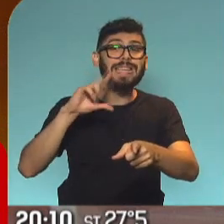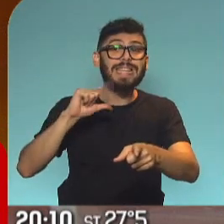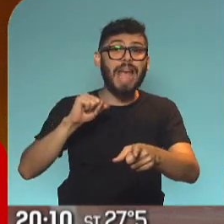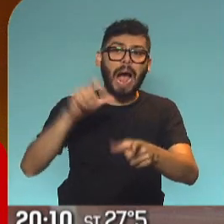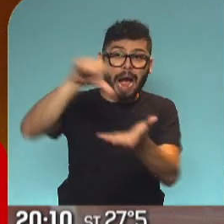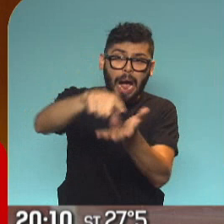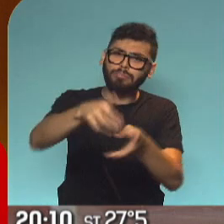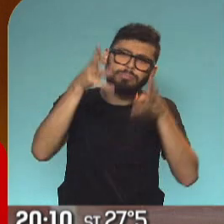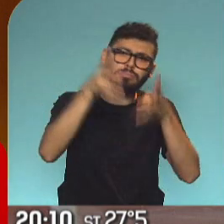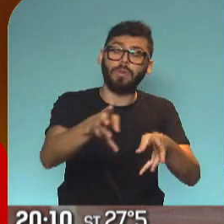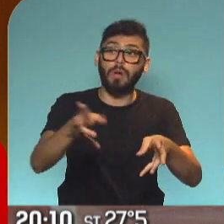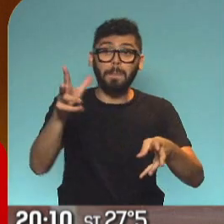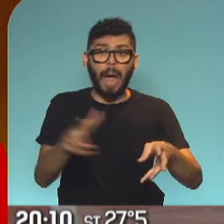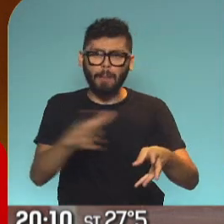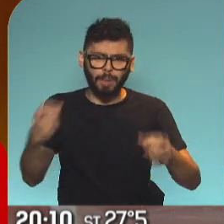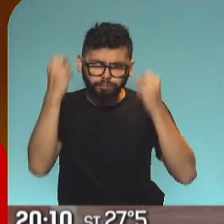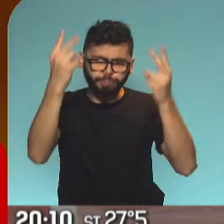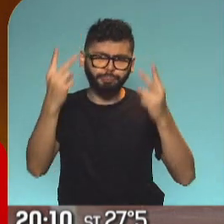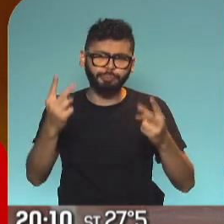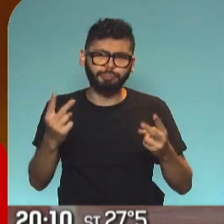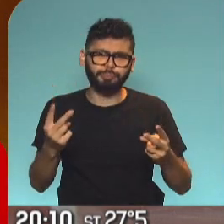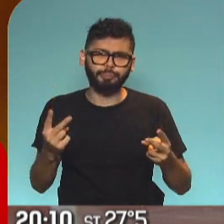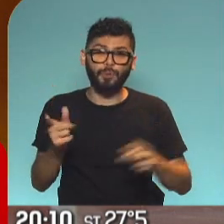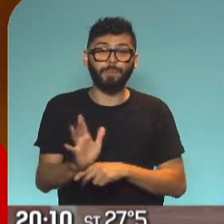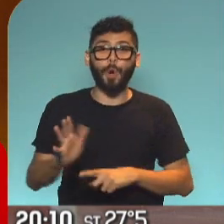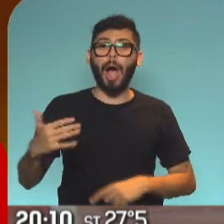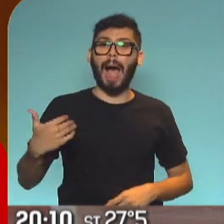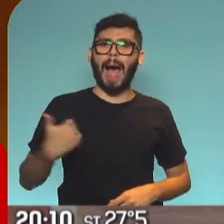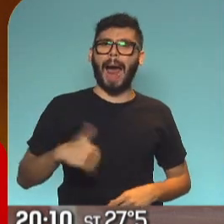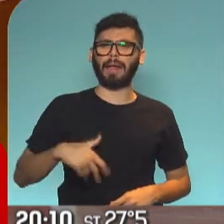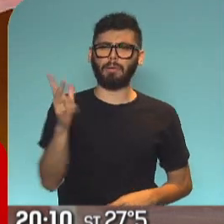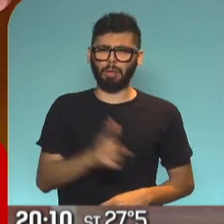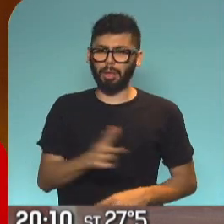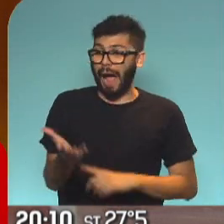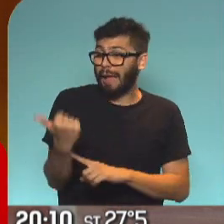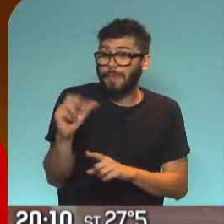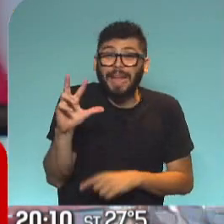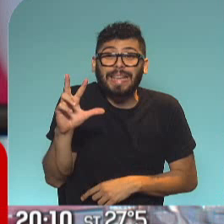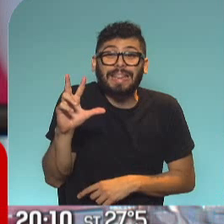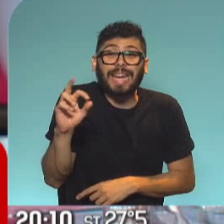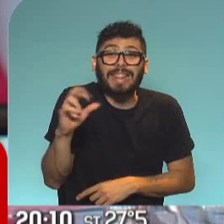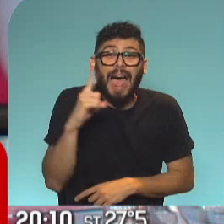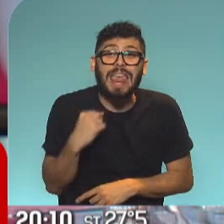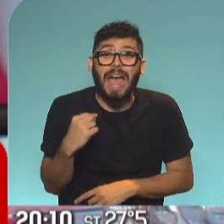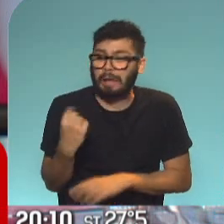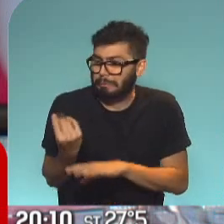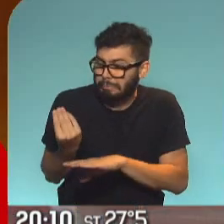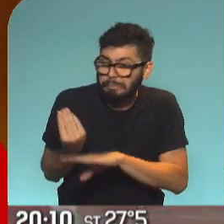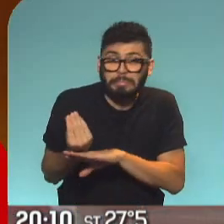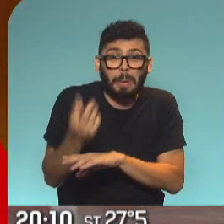Era un insolente argentino que estaba al frente del papado hacía 30 días y decía no a la invasión